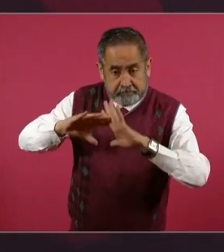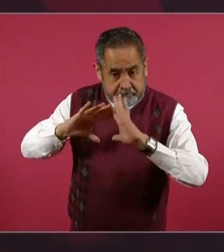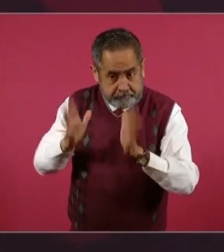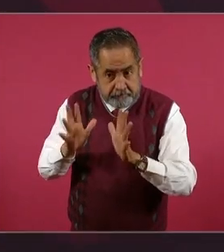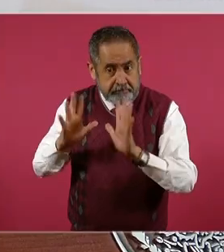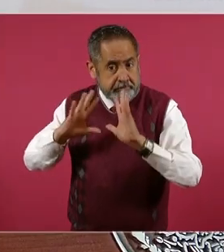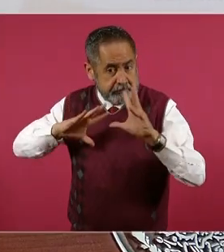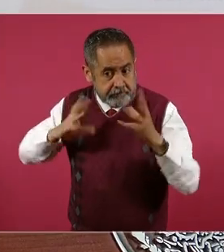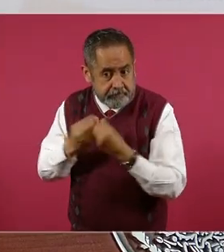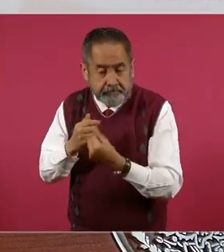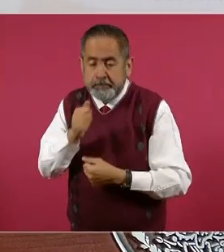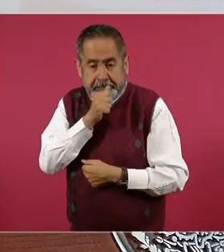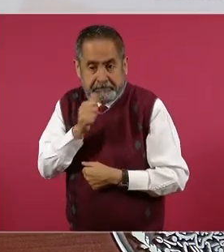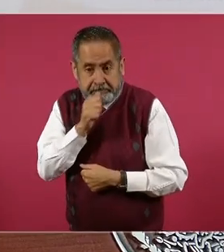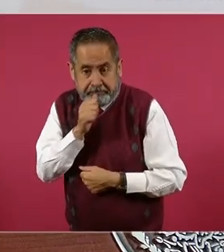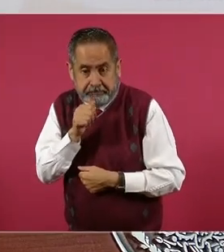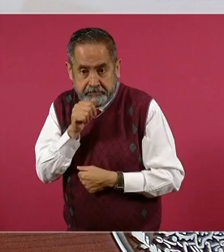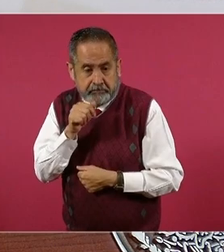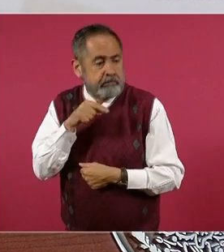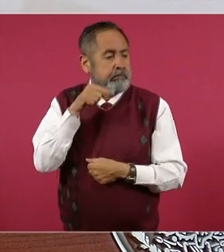y ya estaba